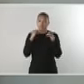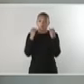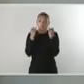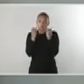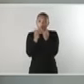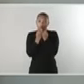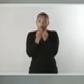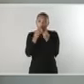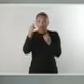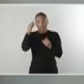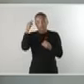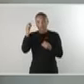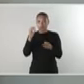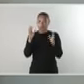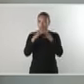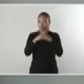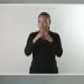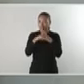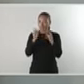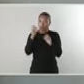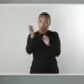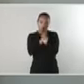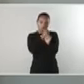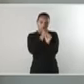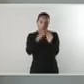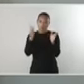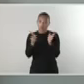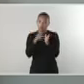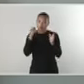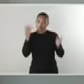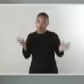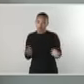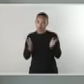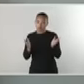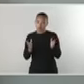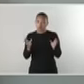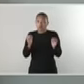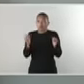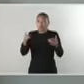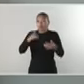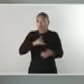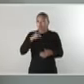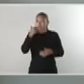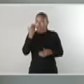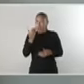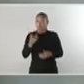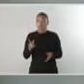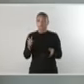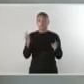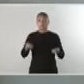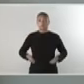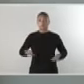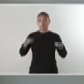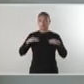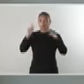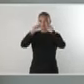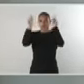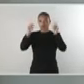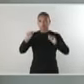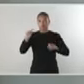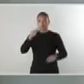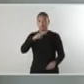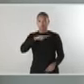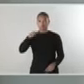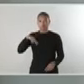entre la guerra y la violencia que otros promueven o como yo te propongo vivir en paz con nuestras